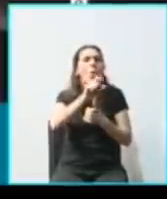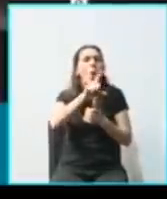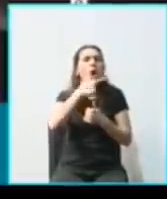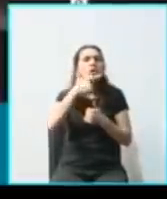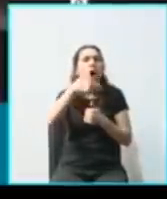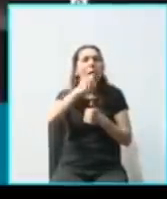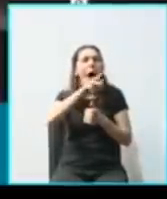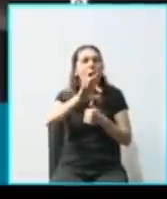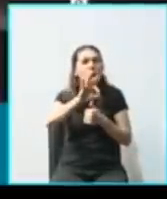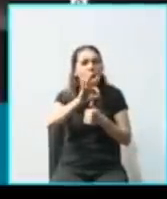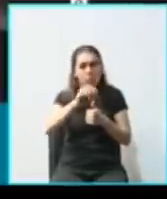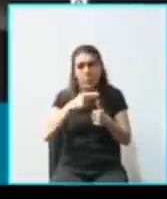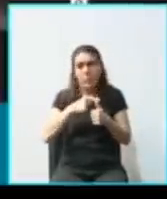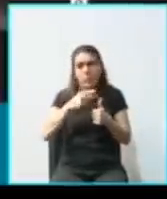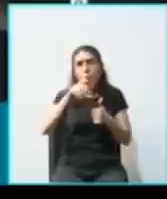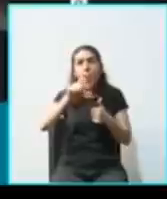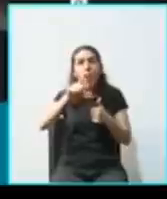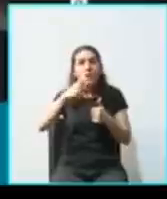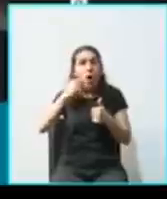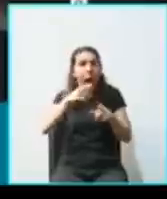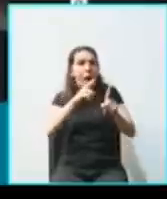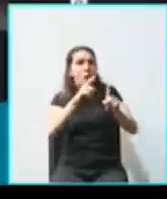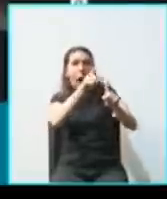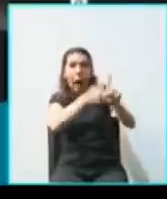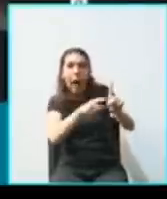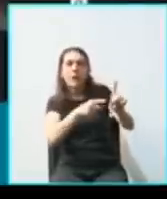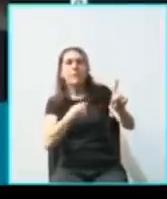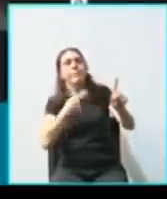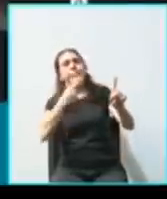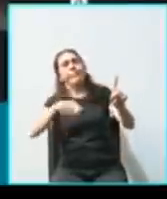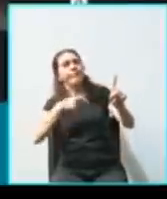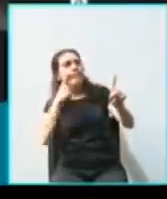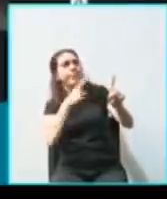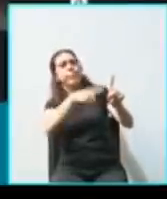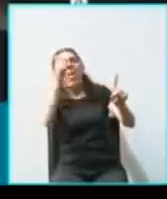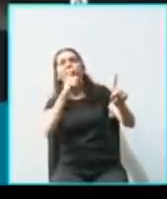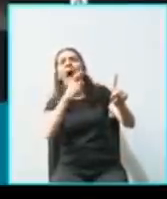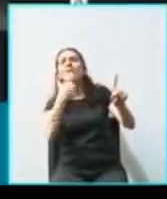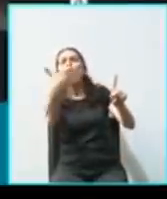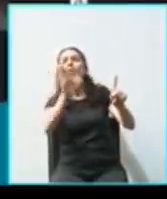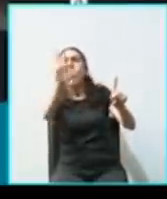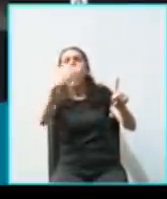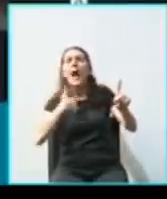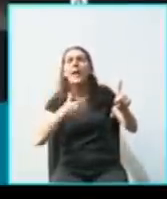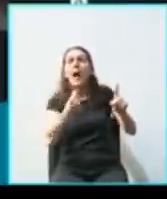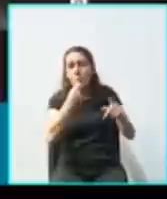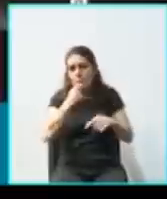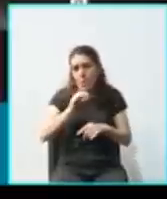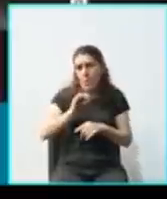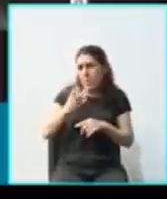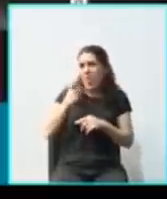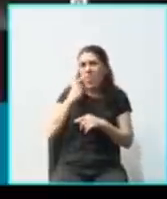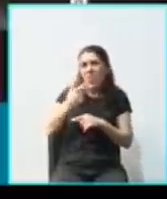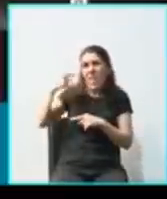Bolsonaro muestra el futuro de Argentina. Hace dos semanas atrás, en Brasil hubo una marcha